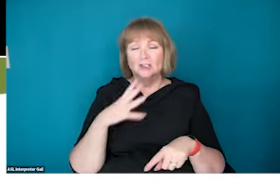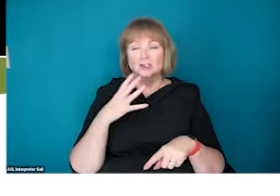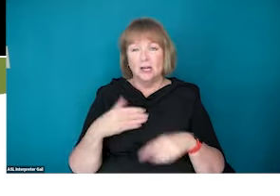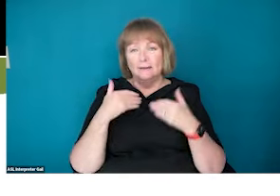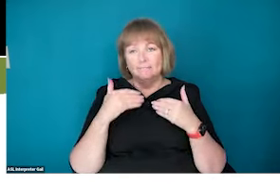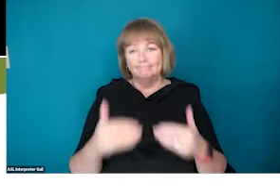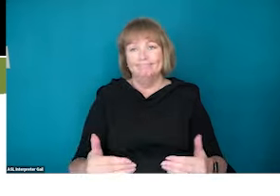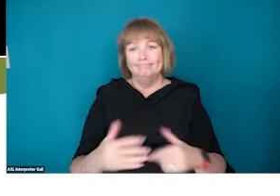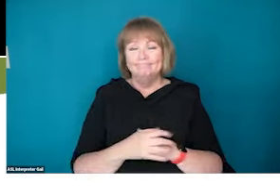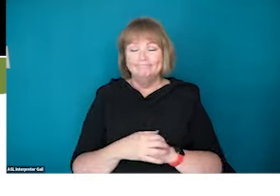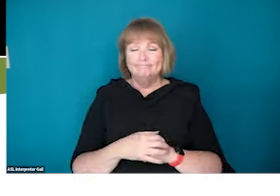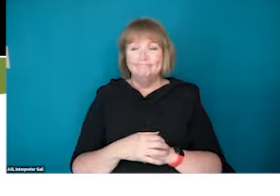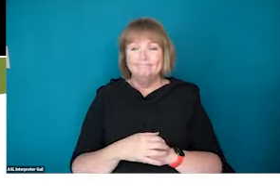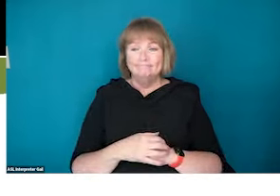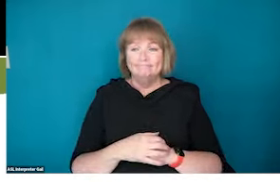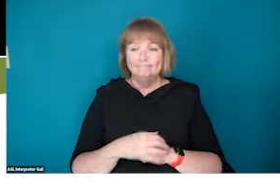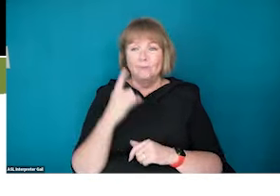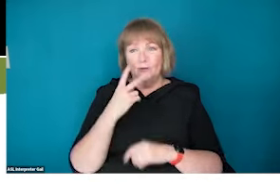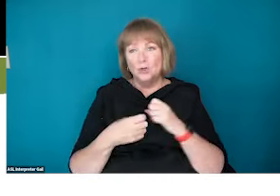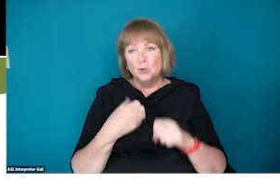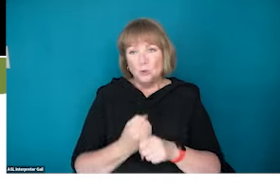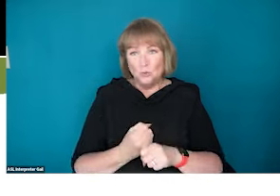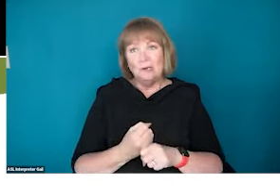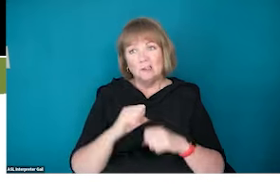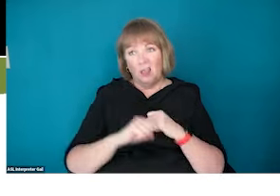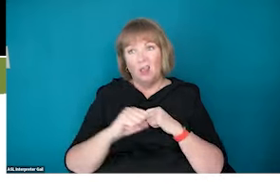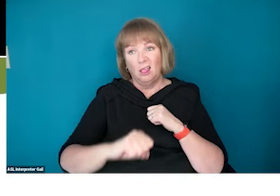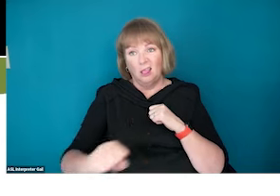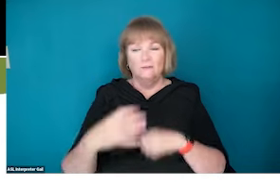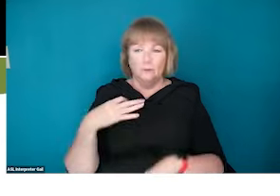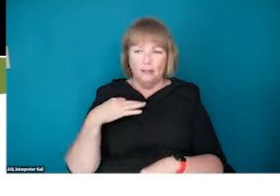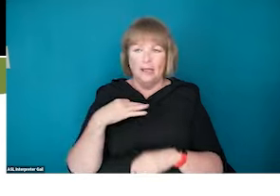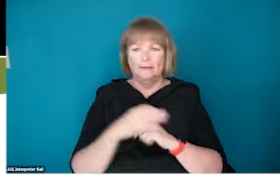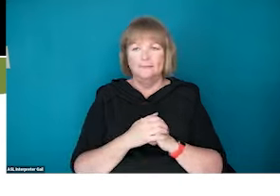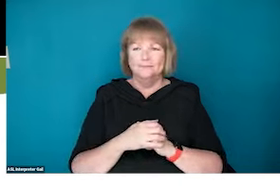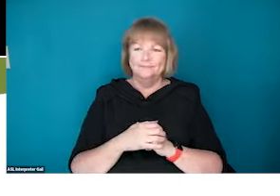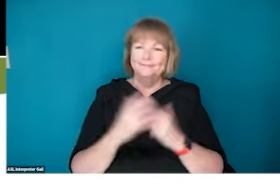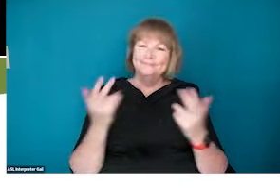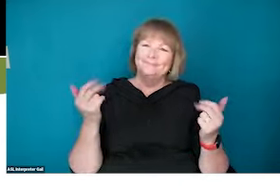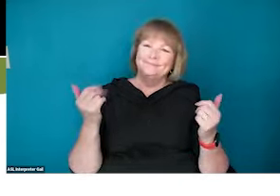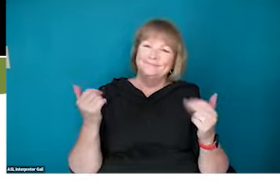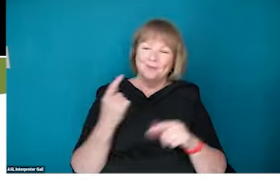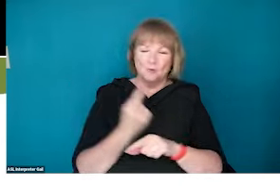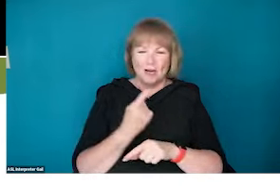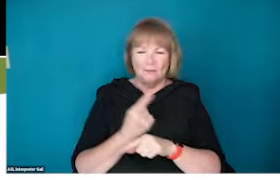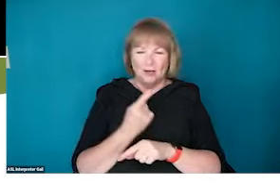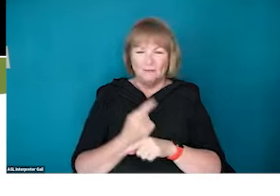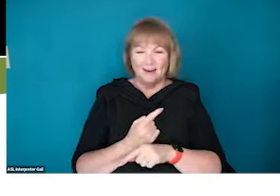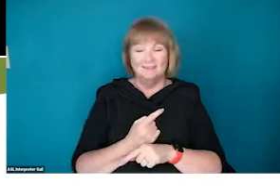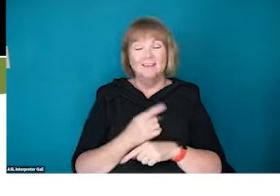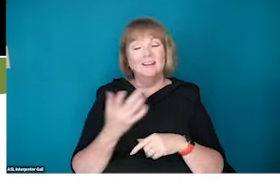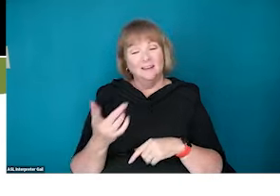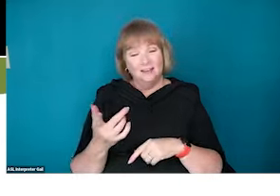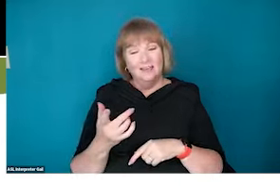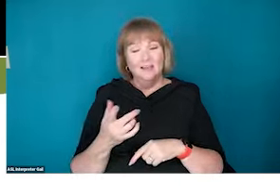tenemos esta ley desde 2019 en Wisconsin y es importante. Hay